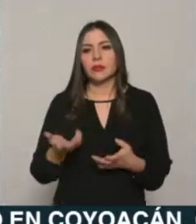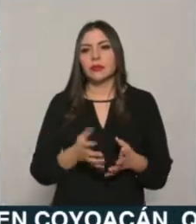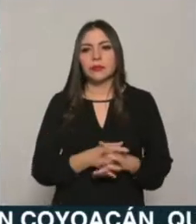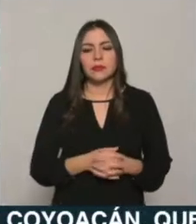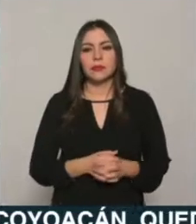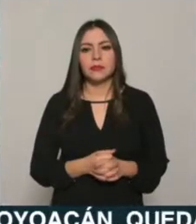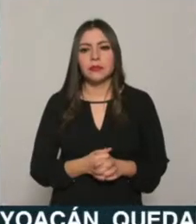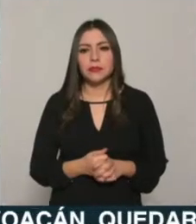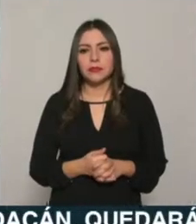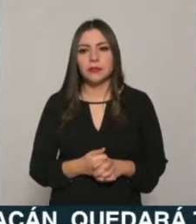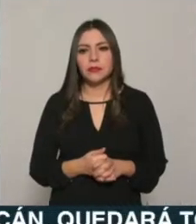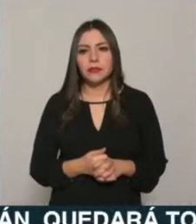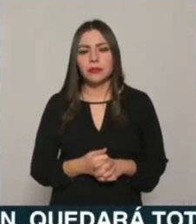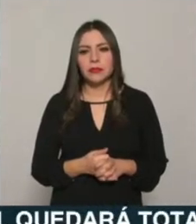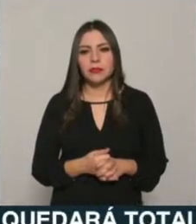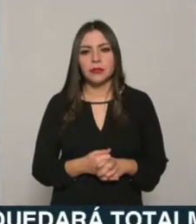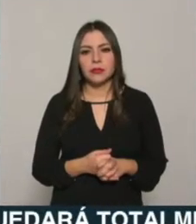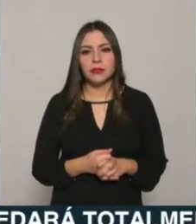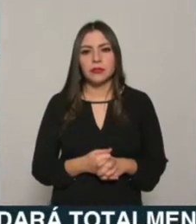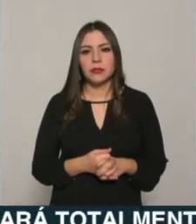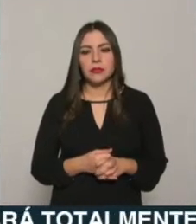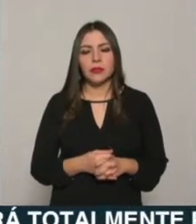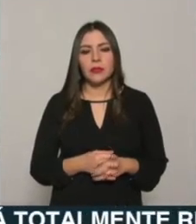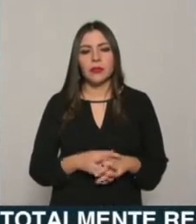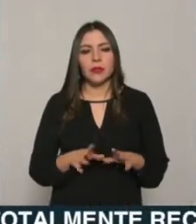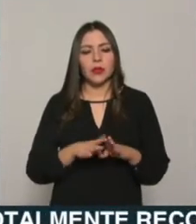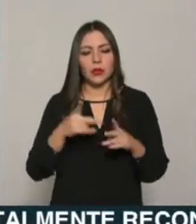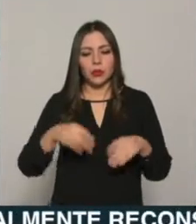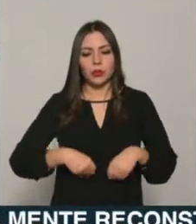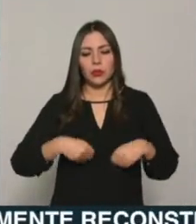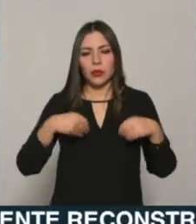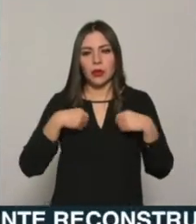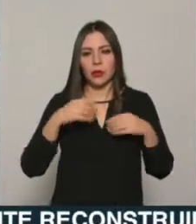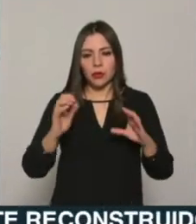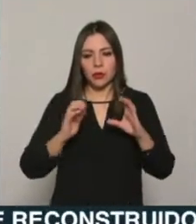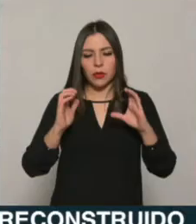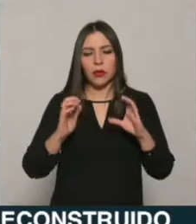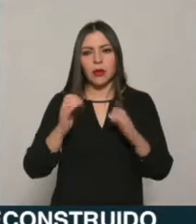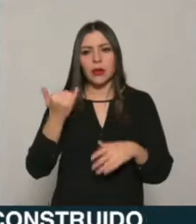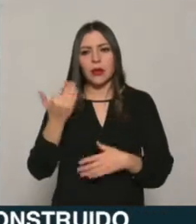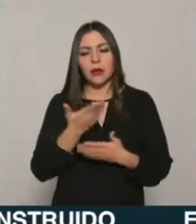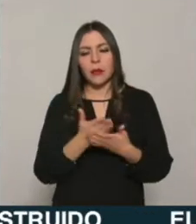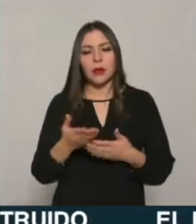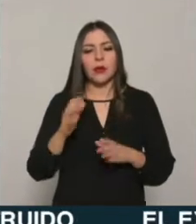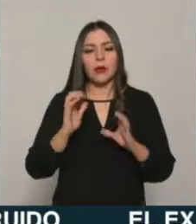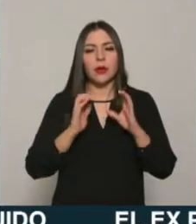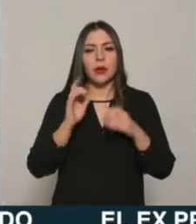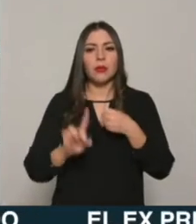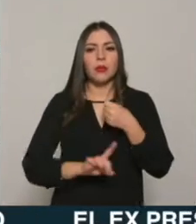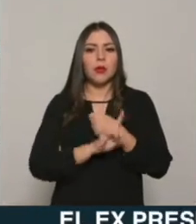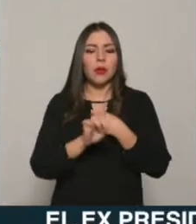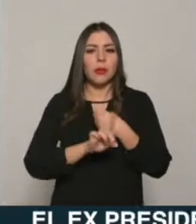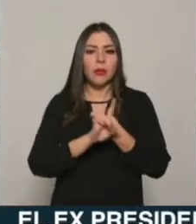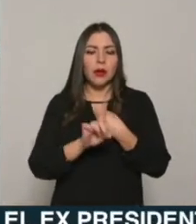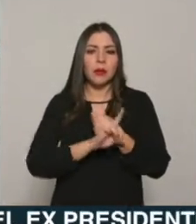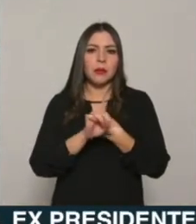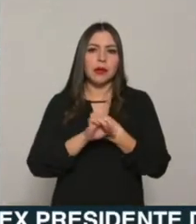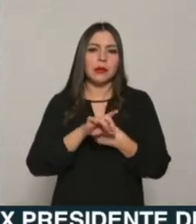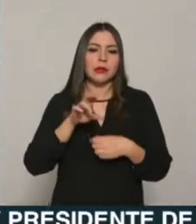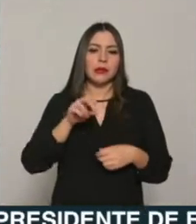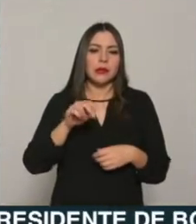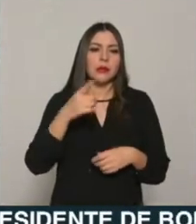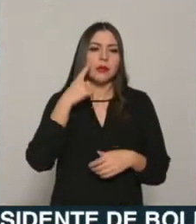pues formarlo parte de tu vida, ¿no? Respecto a qué, a evitar los problemas crónicos, enfermedades crónicas